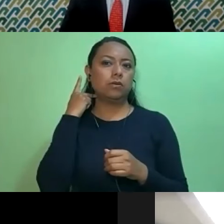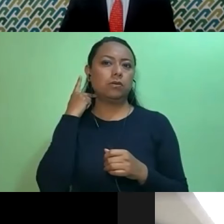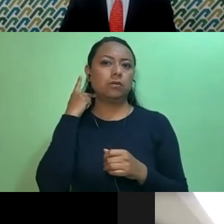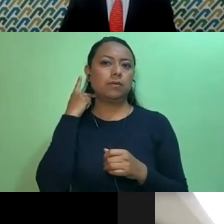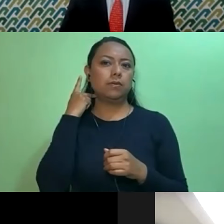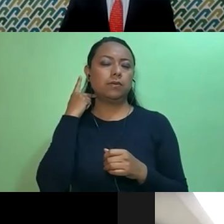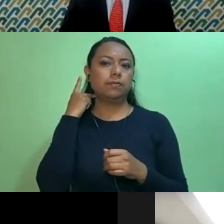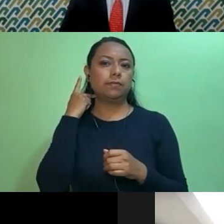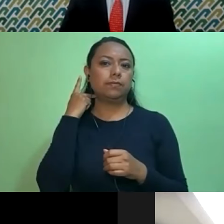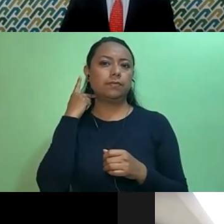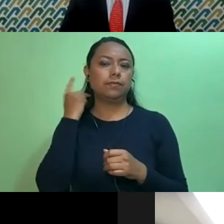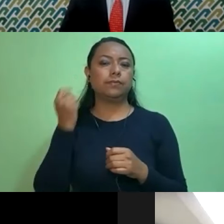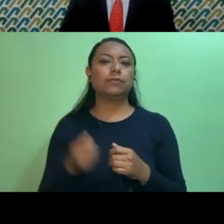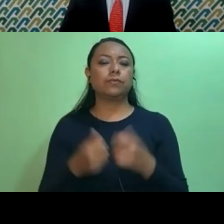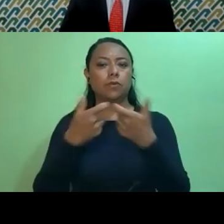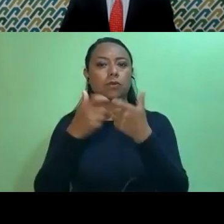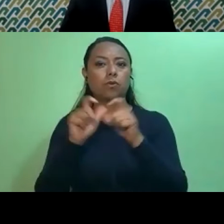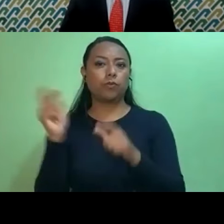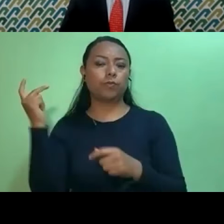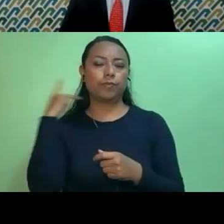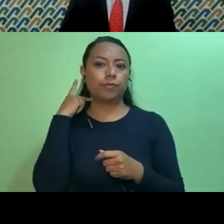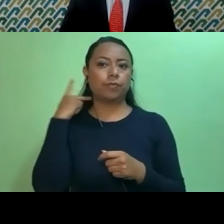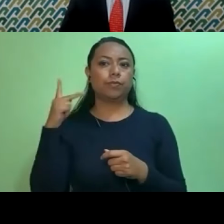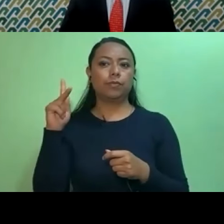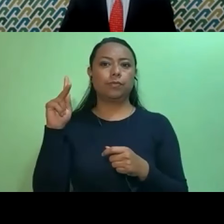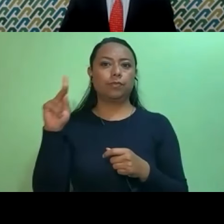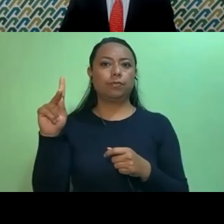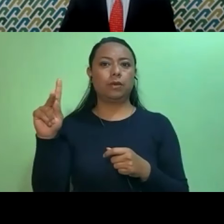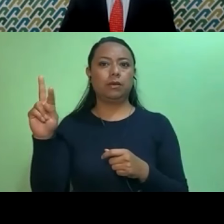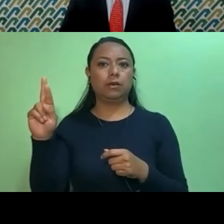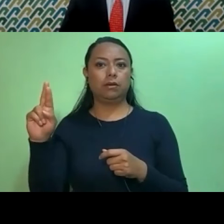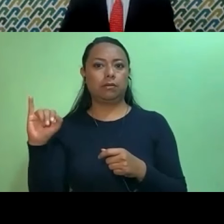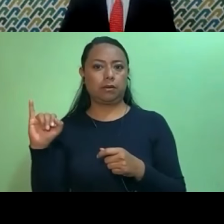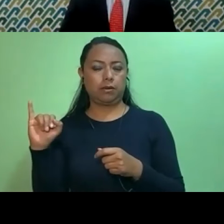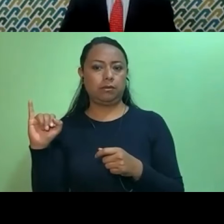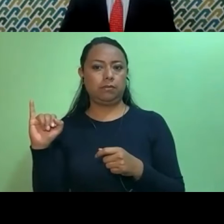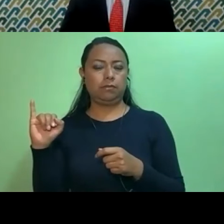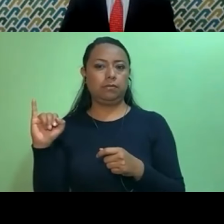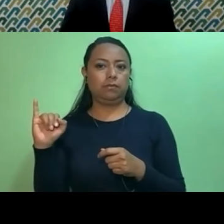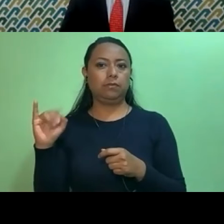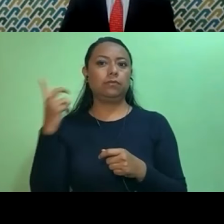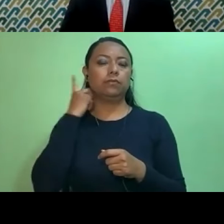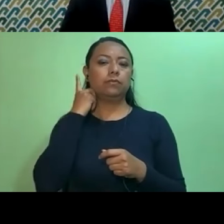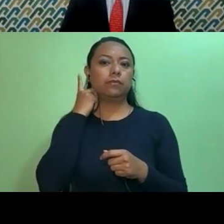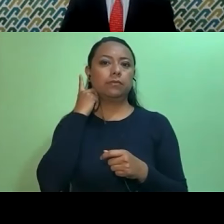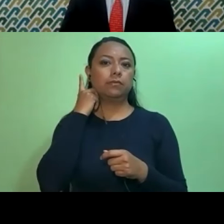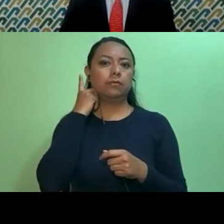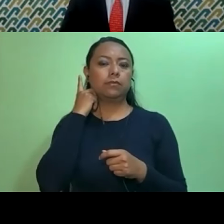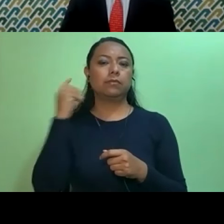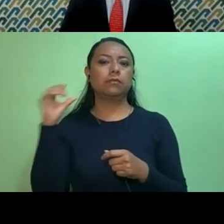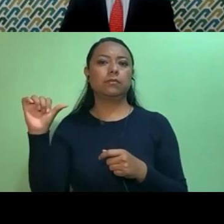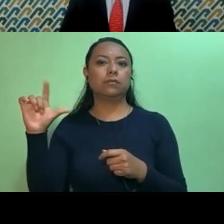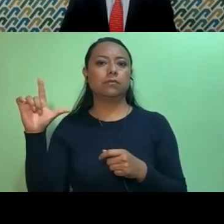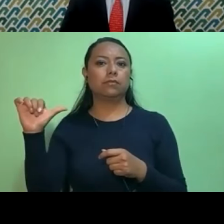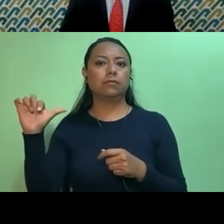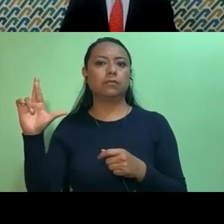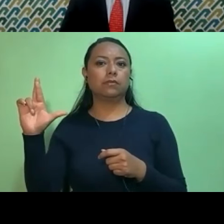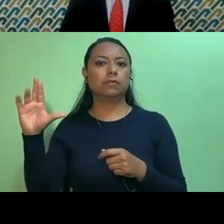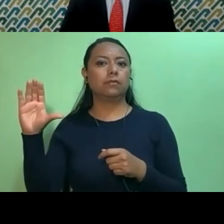por el Grupo Parlamentario del Partido Revolucionario Institucional, el diputado Ernesto